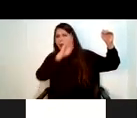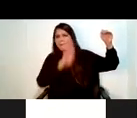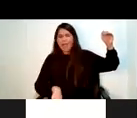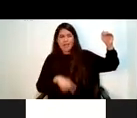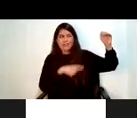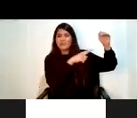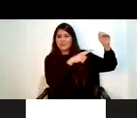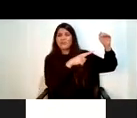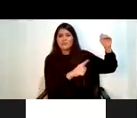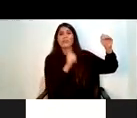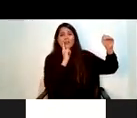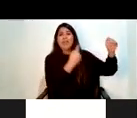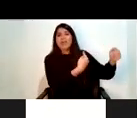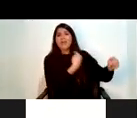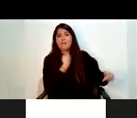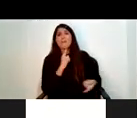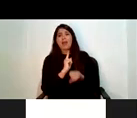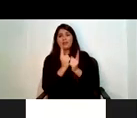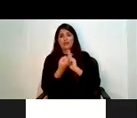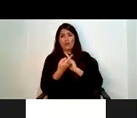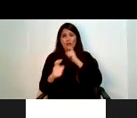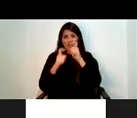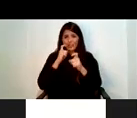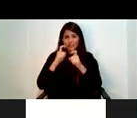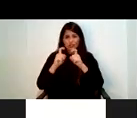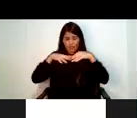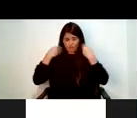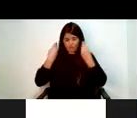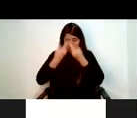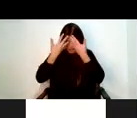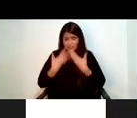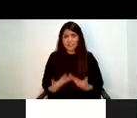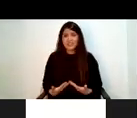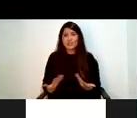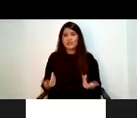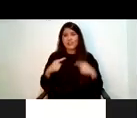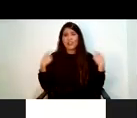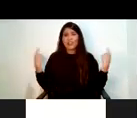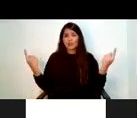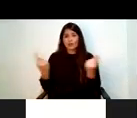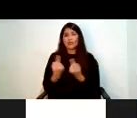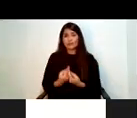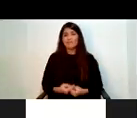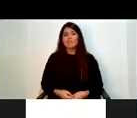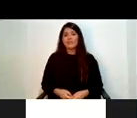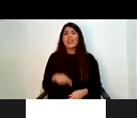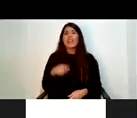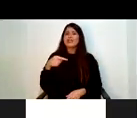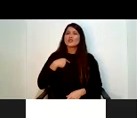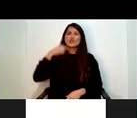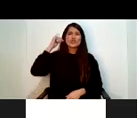tener un impacto y sí va a poner en riesgo la integridad física de su entorno. Y a eso yo apelo